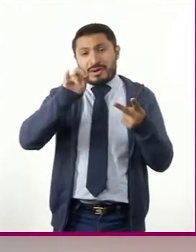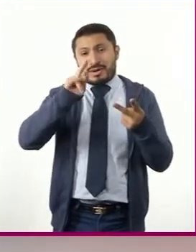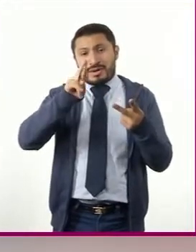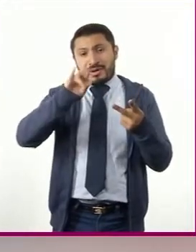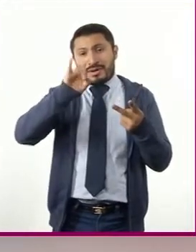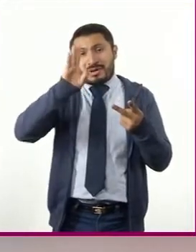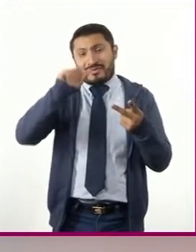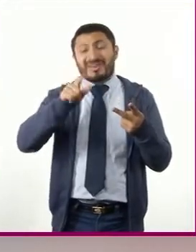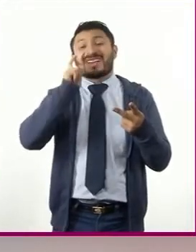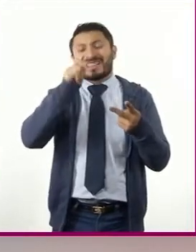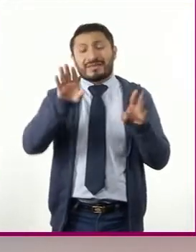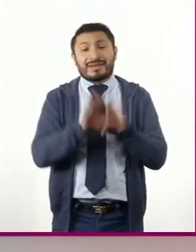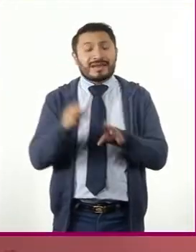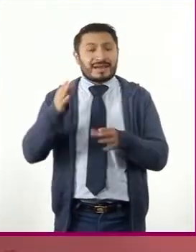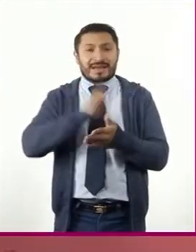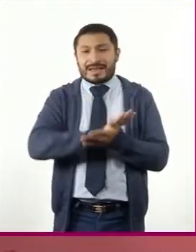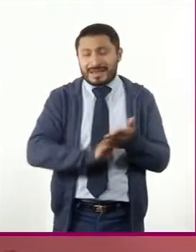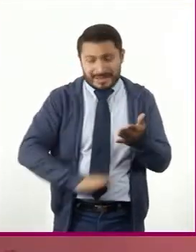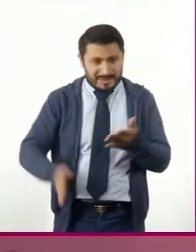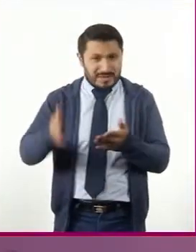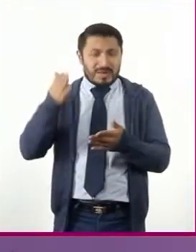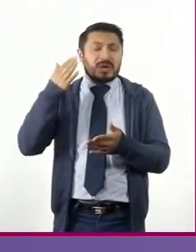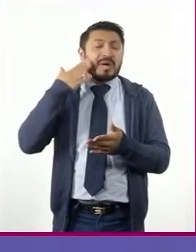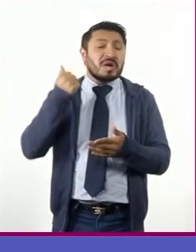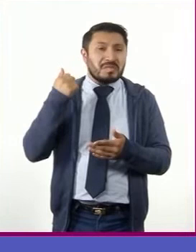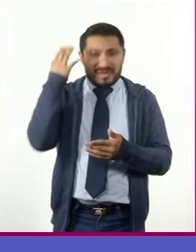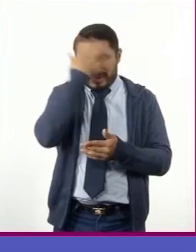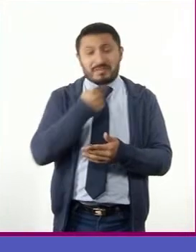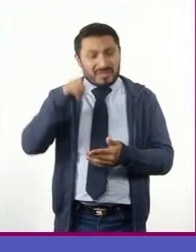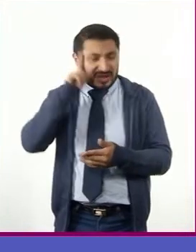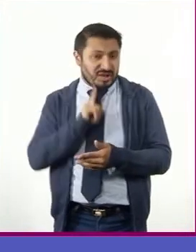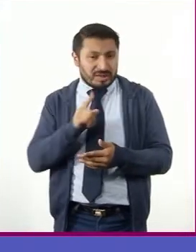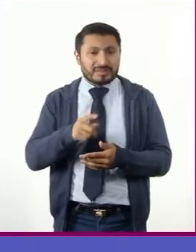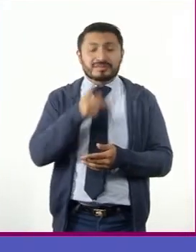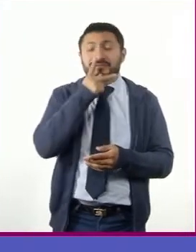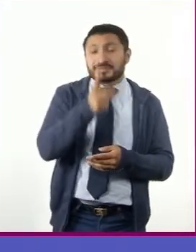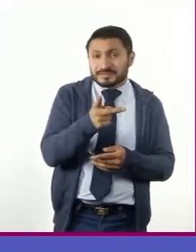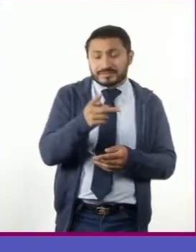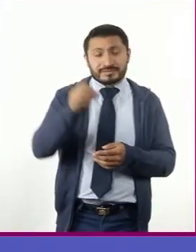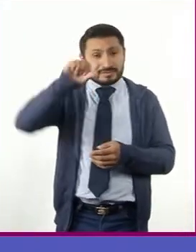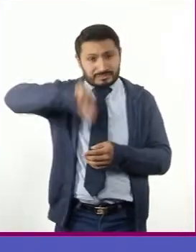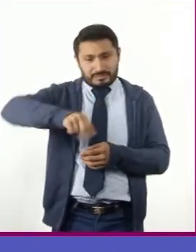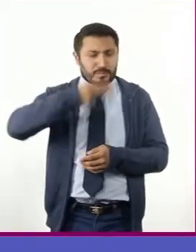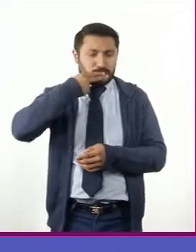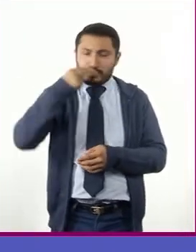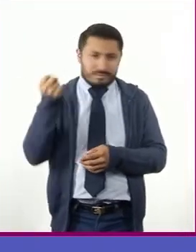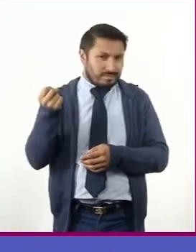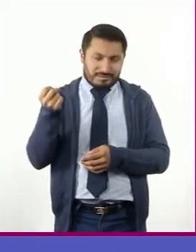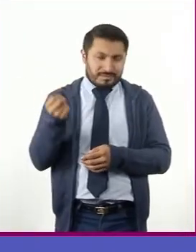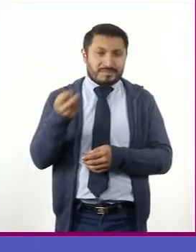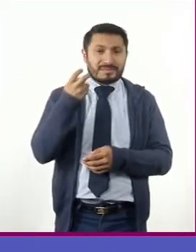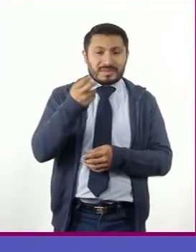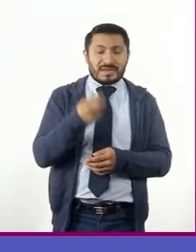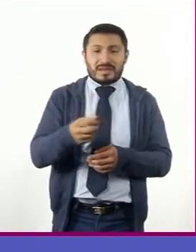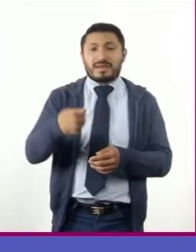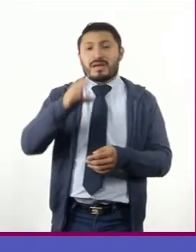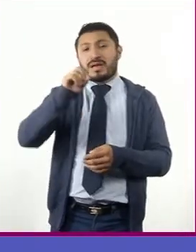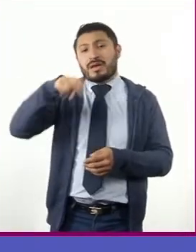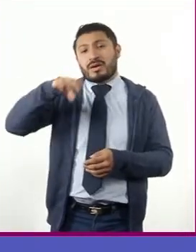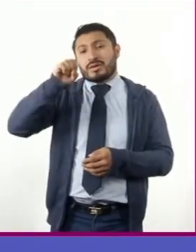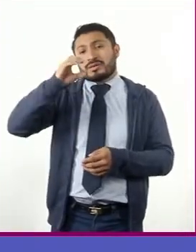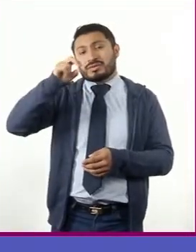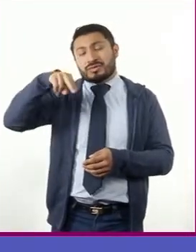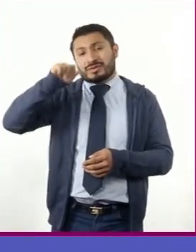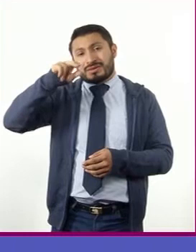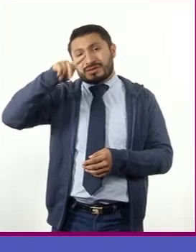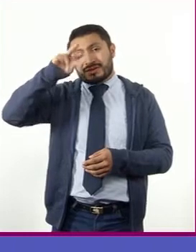preciosa, coloquemos entonces palabras o frases hoy en desuso, uso de consonantes adicionales